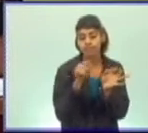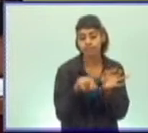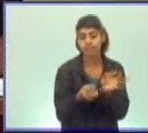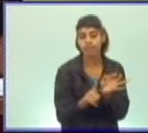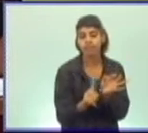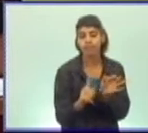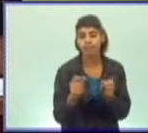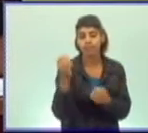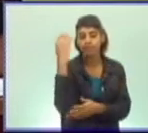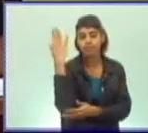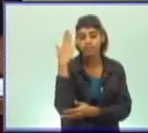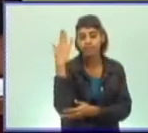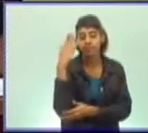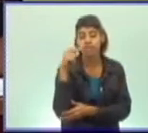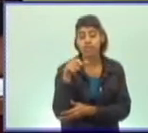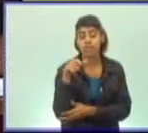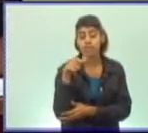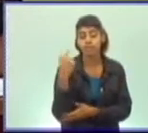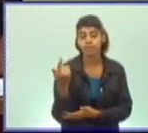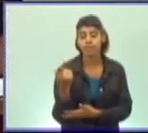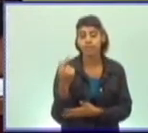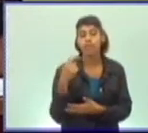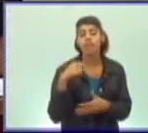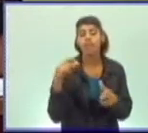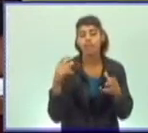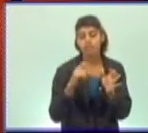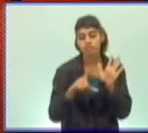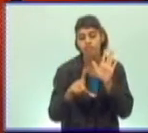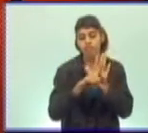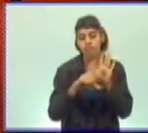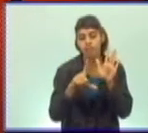ley periódica. Entonces les propongo el siguiente tema.